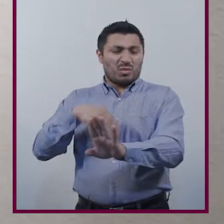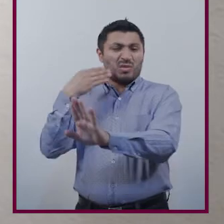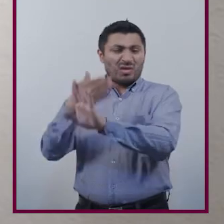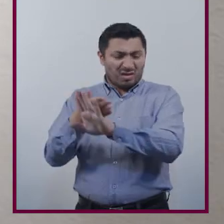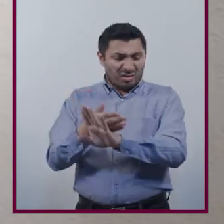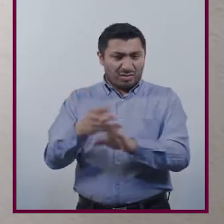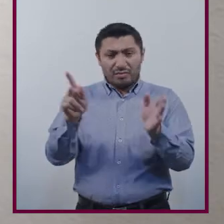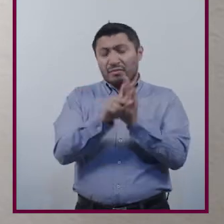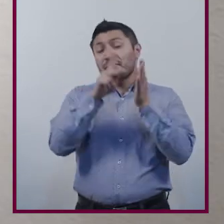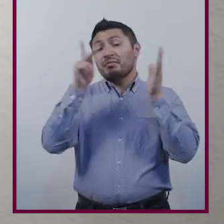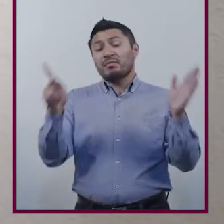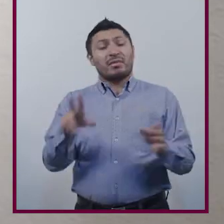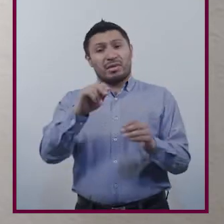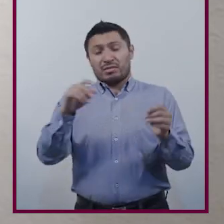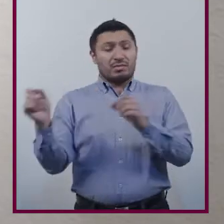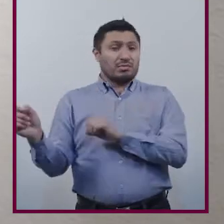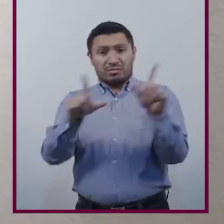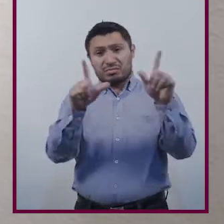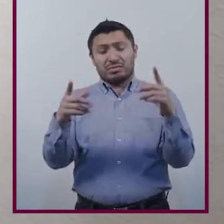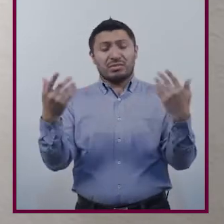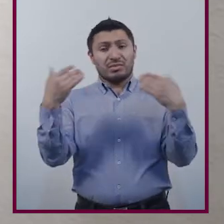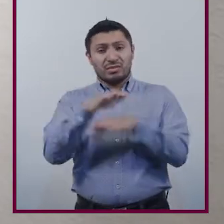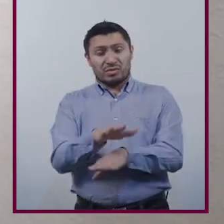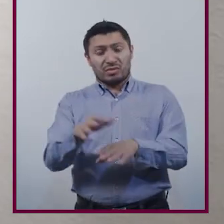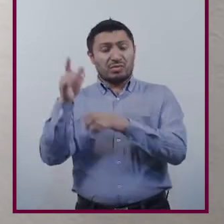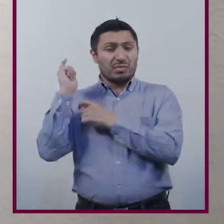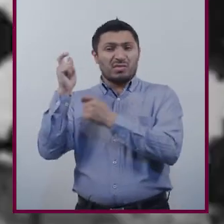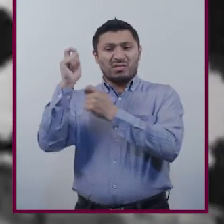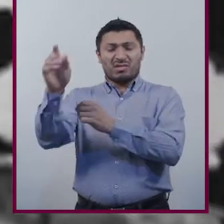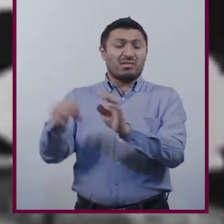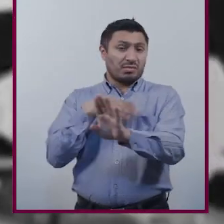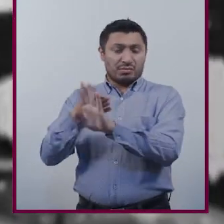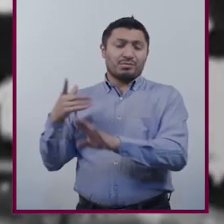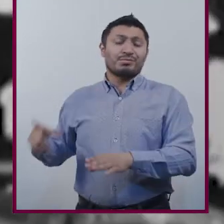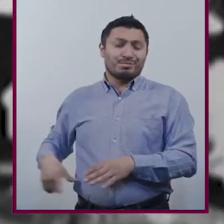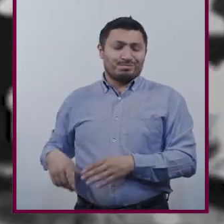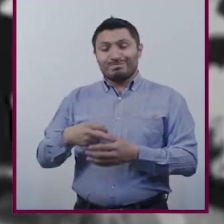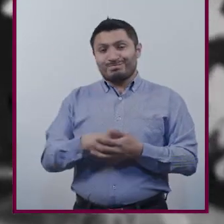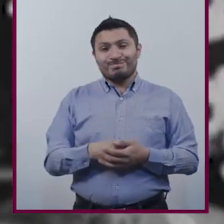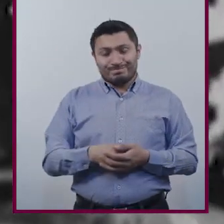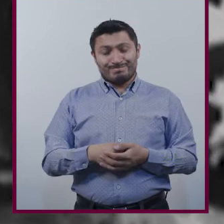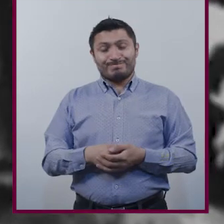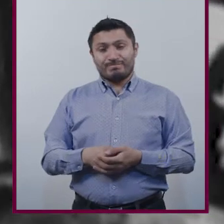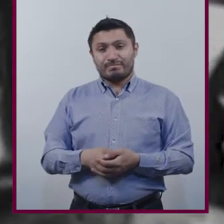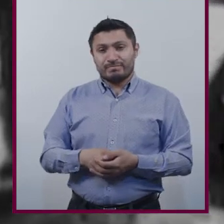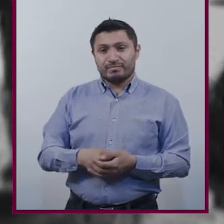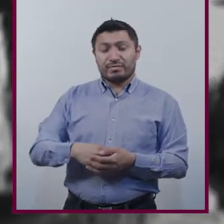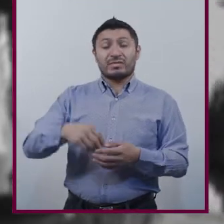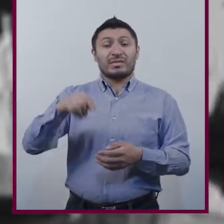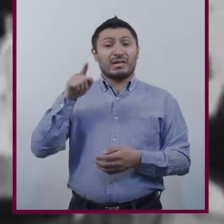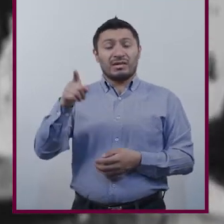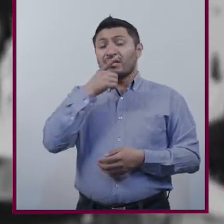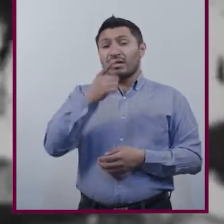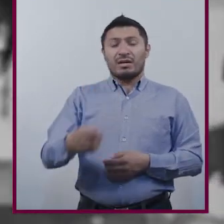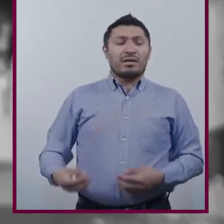contra de los periódicos que no publicaran notas sobre las protestas contra el gobierno. Finalmente, bajo el lema Viva